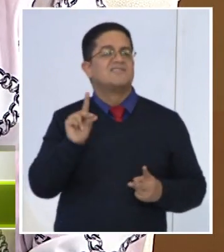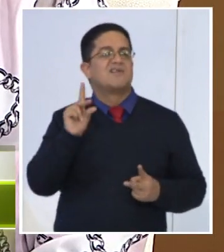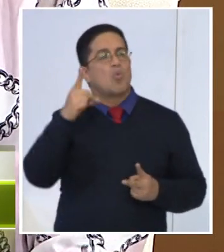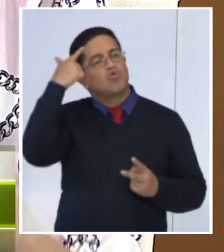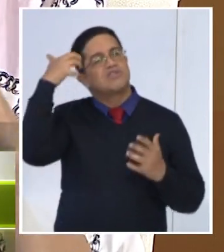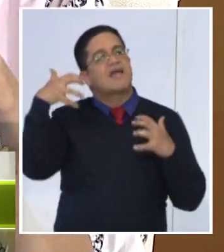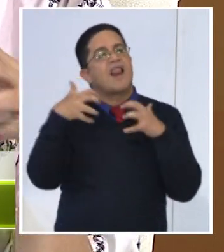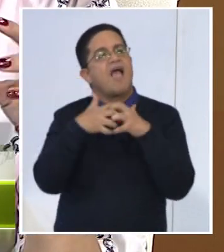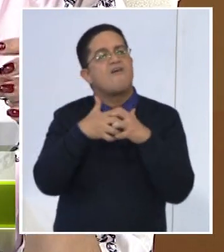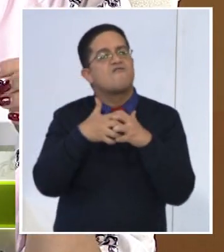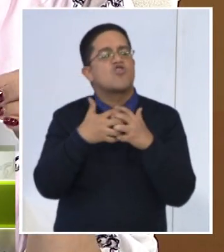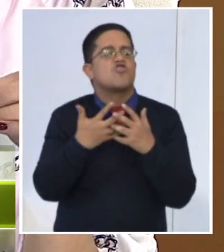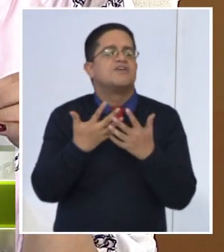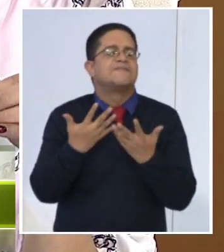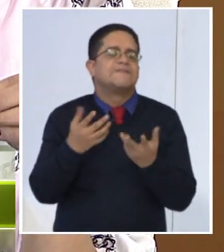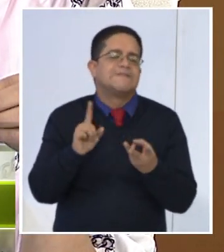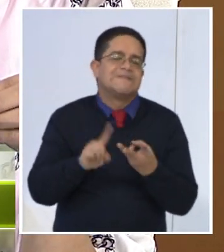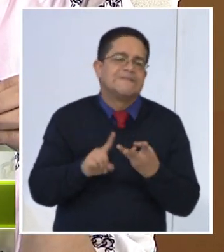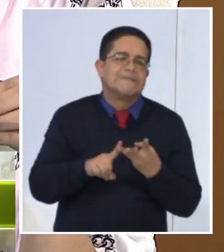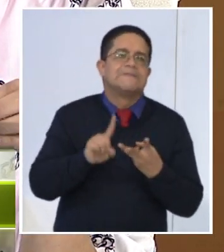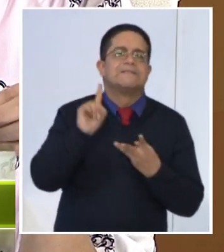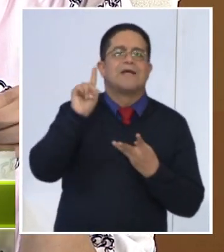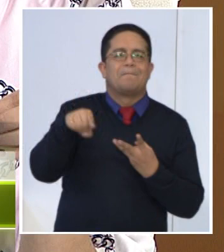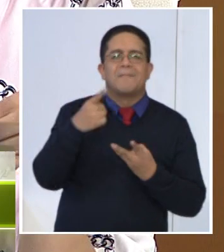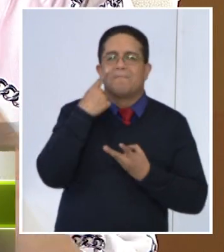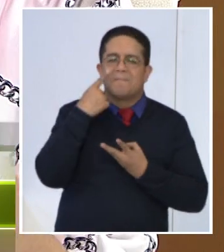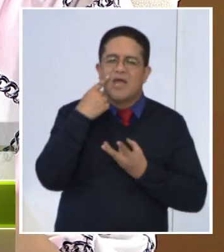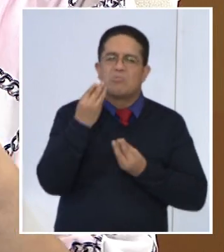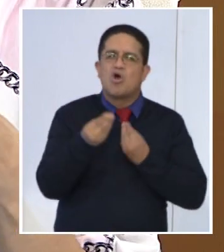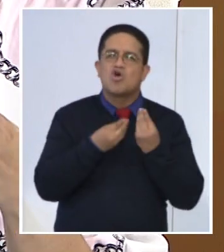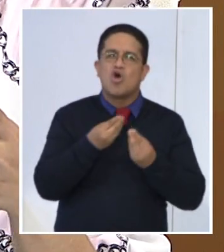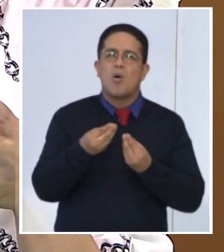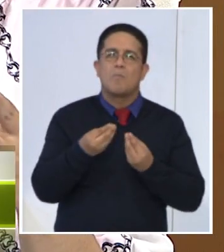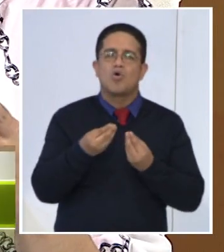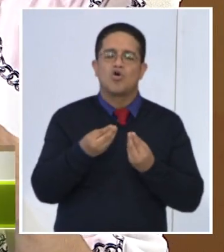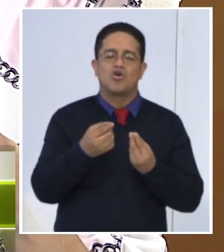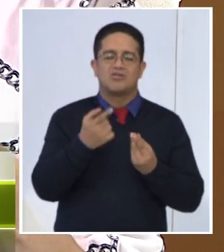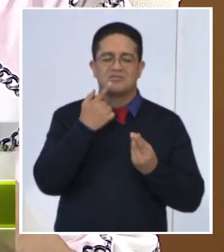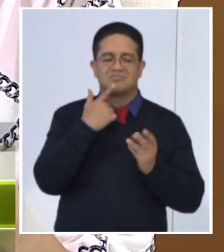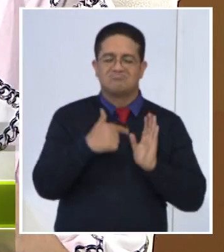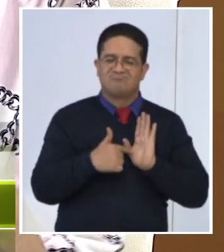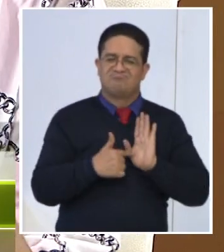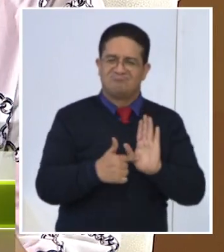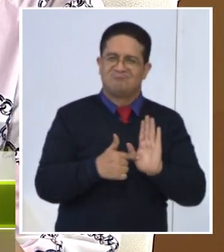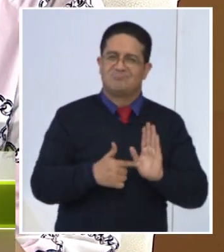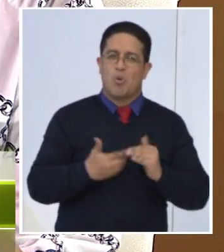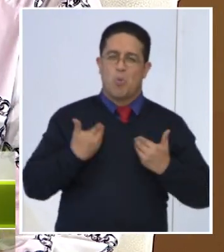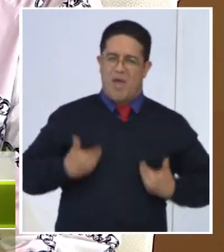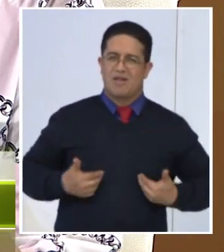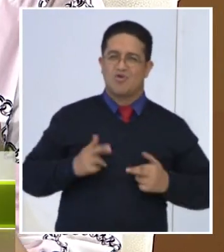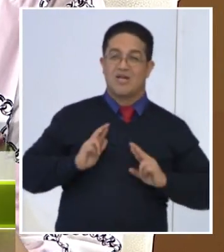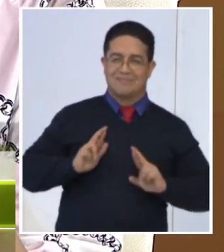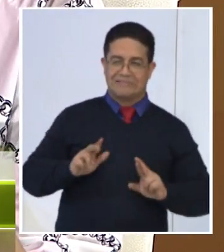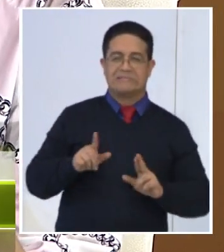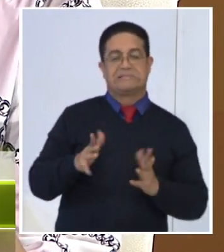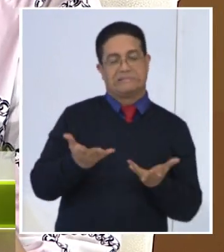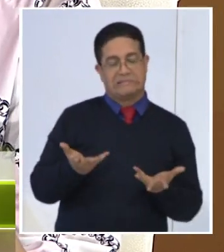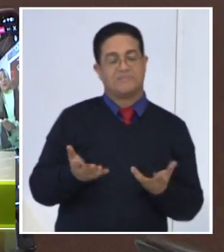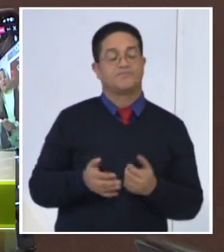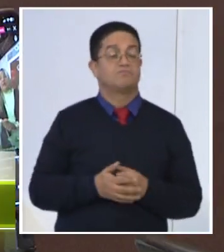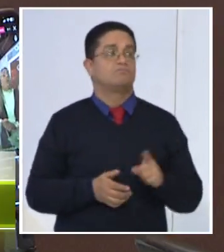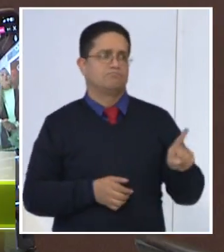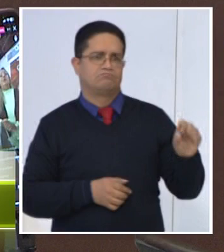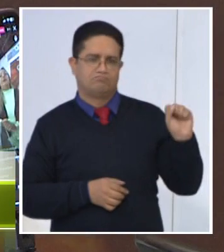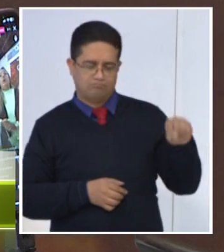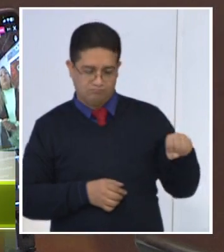todo lo que tiene que ver con esas manifestaciones incluso eléctricas que están allí. Entonces, eso es como un todo, ¿no? Bueno, sí,